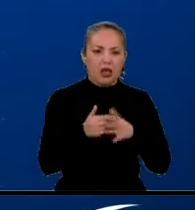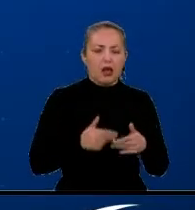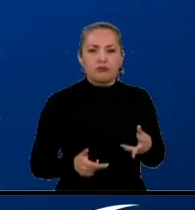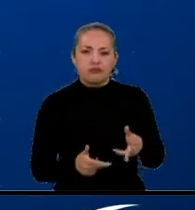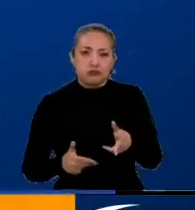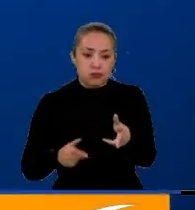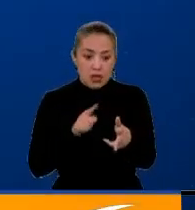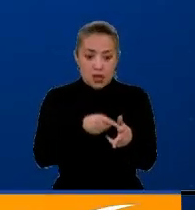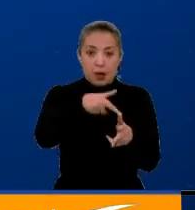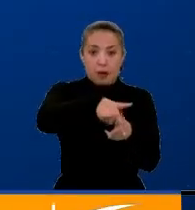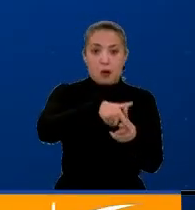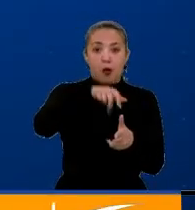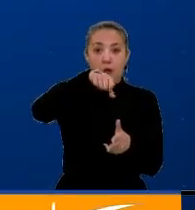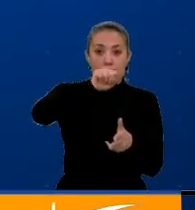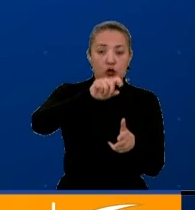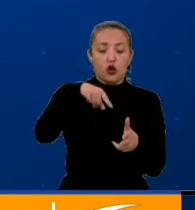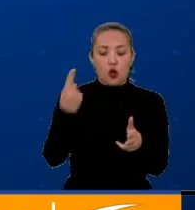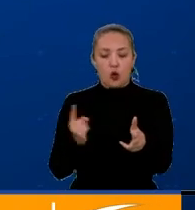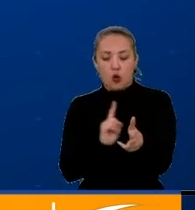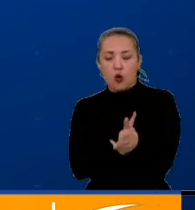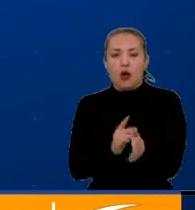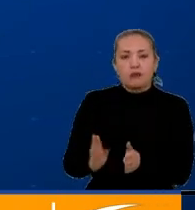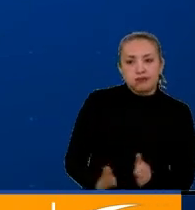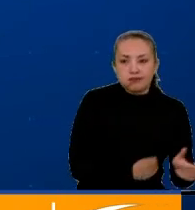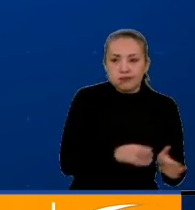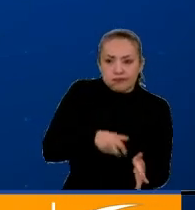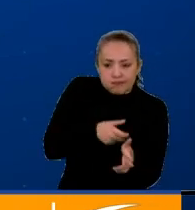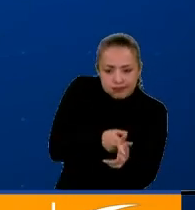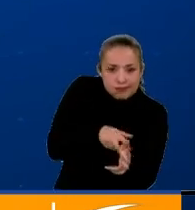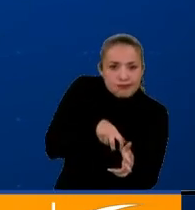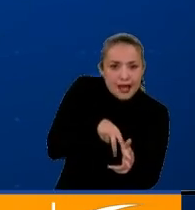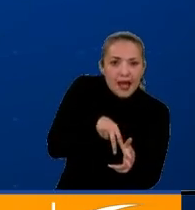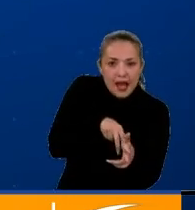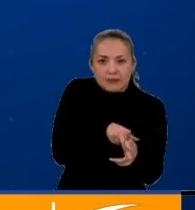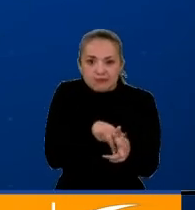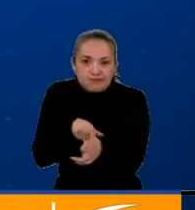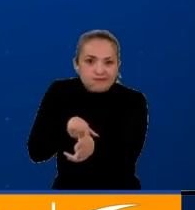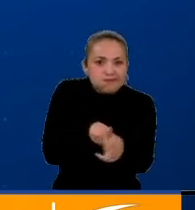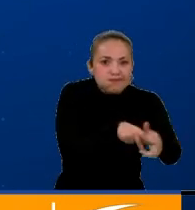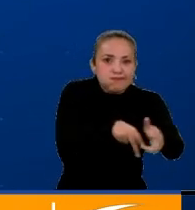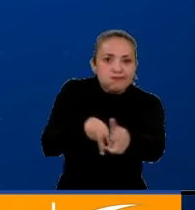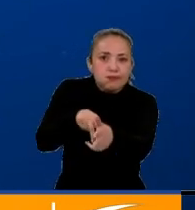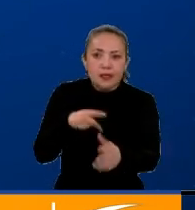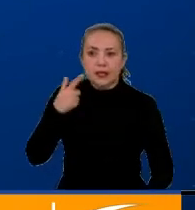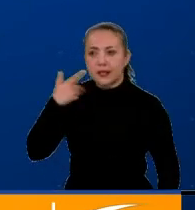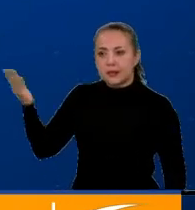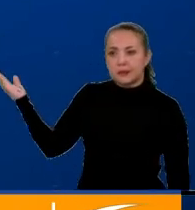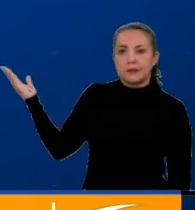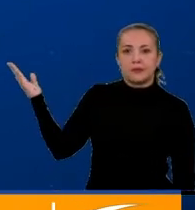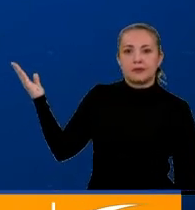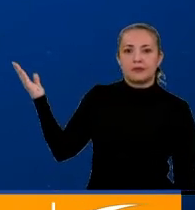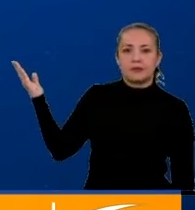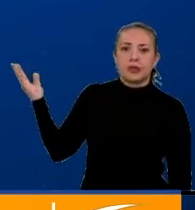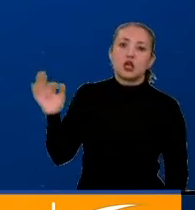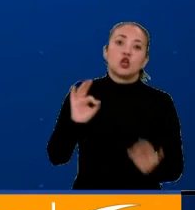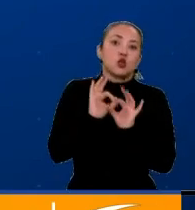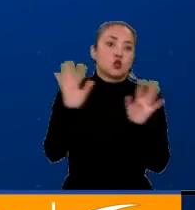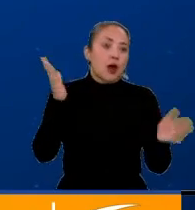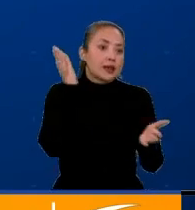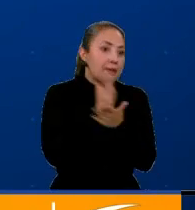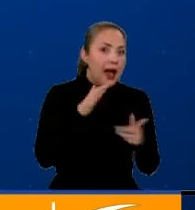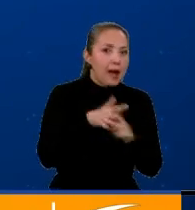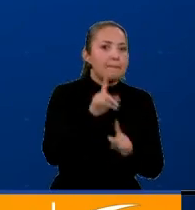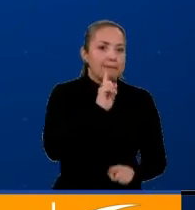vez que otra persona iba en patines, pegada en esa motocicleta. Afortunadamente nada malo les pasó, pusieron en riesgo su